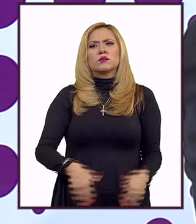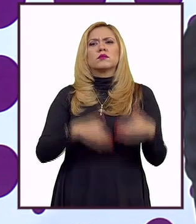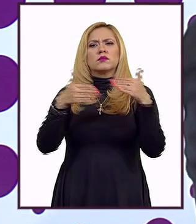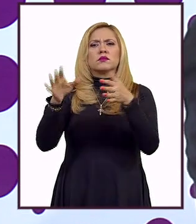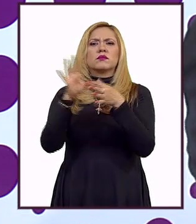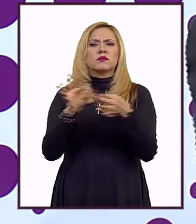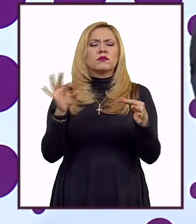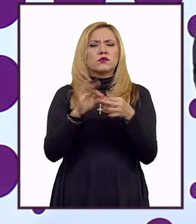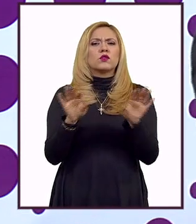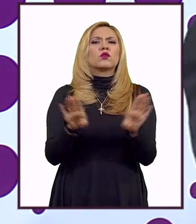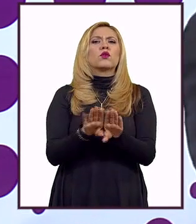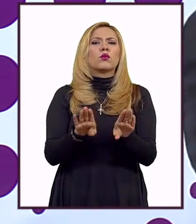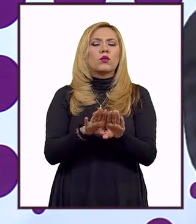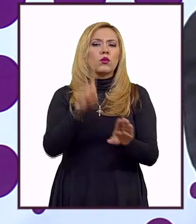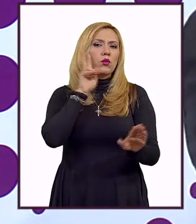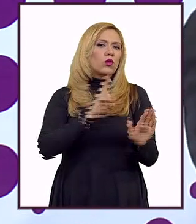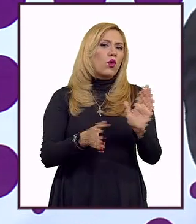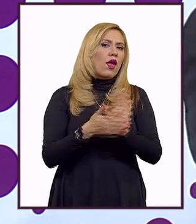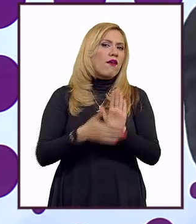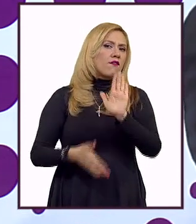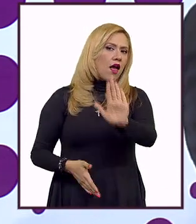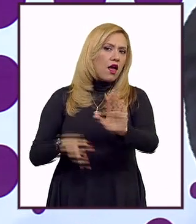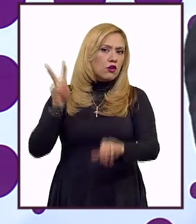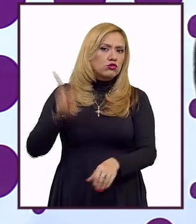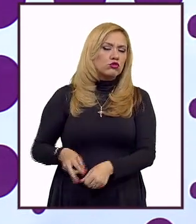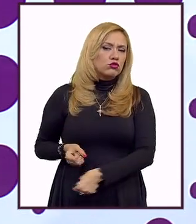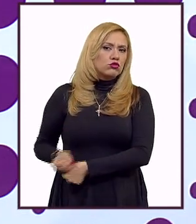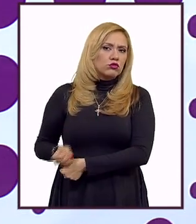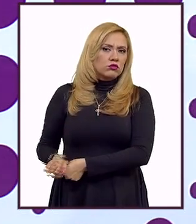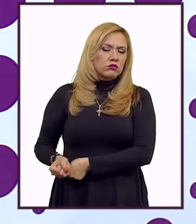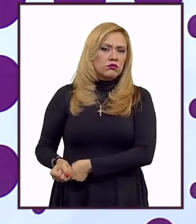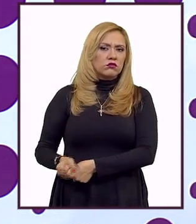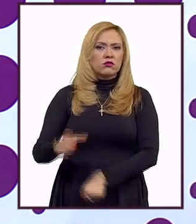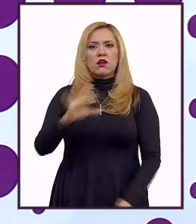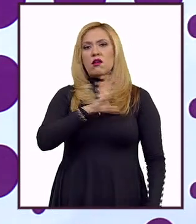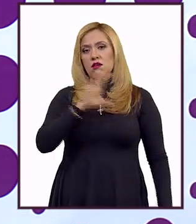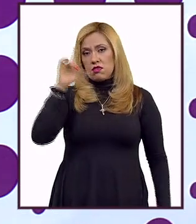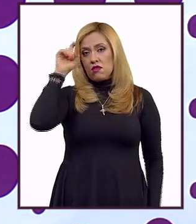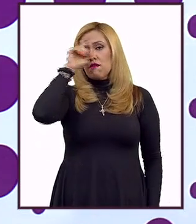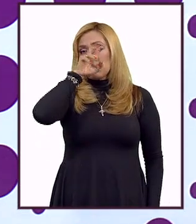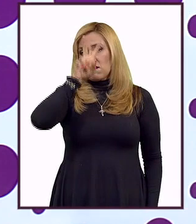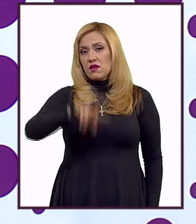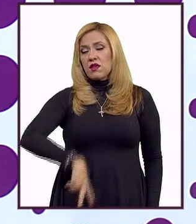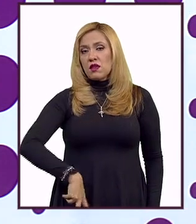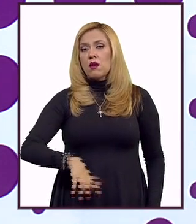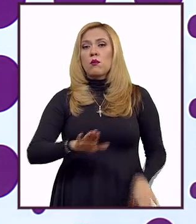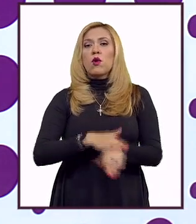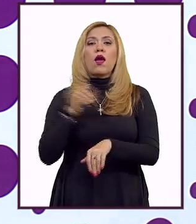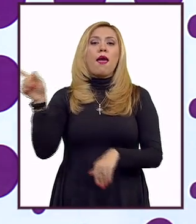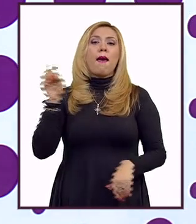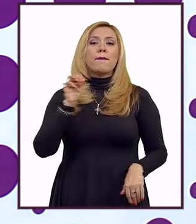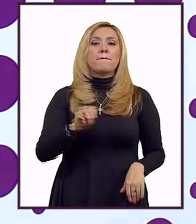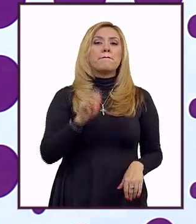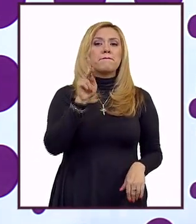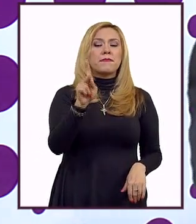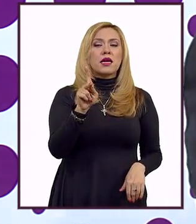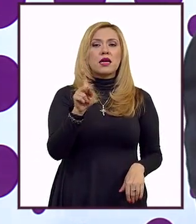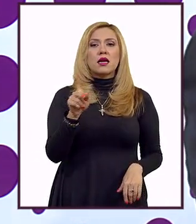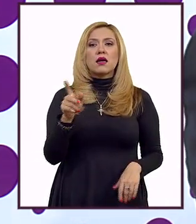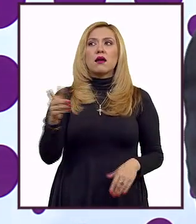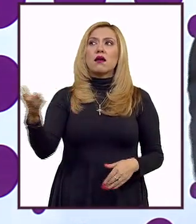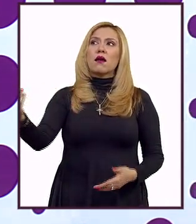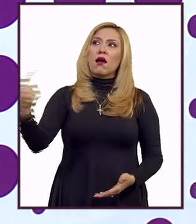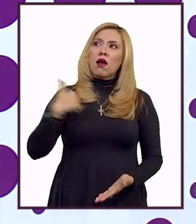el tema de cómo se prueba la tortura. Porque ahí tenemos la complejidad del asunto y es que el Ministerio Público casi que te exige